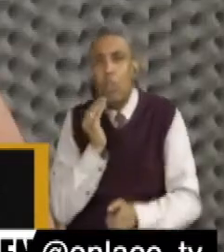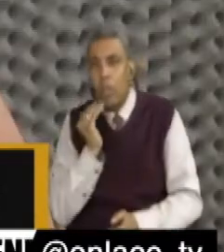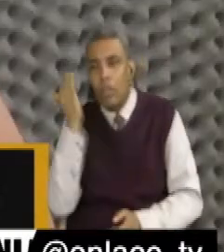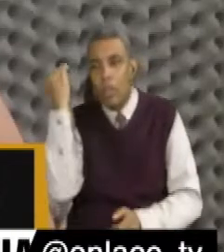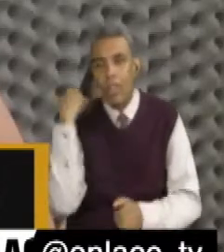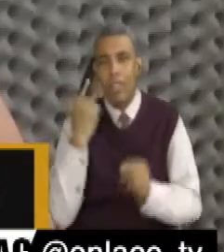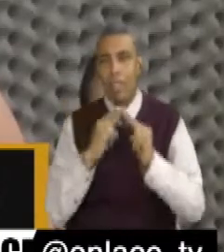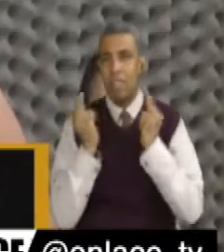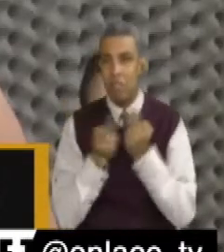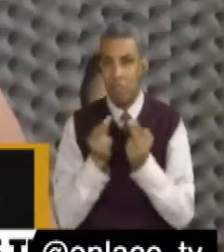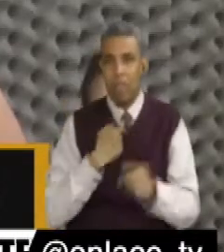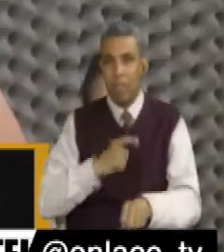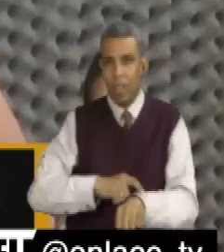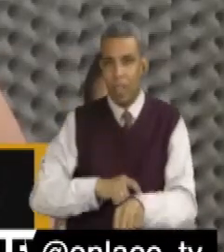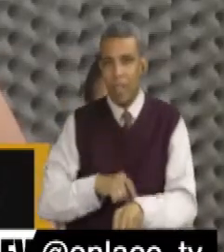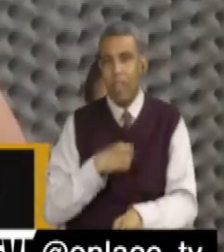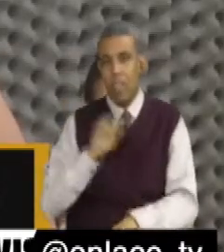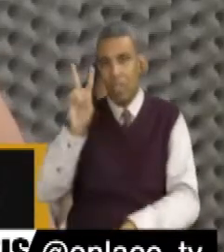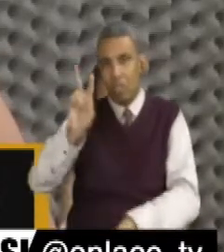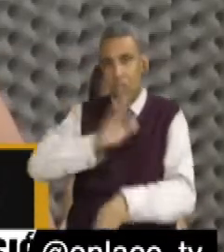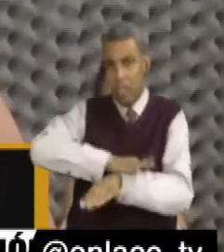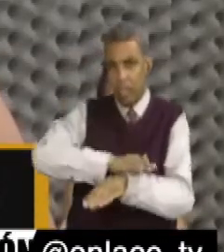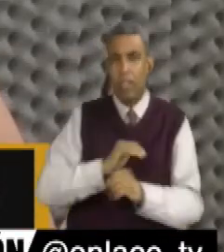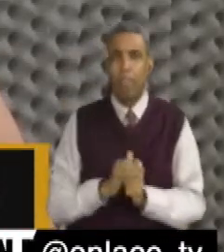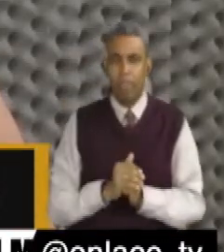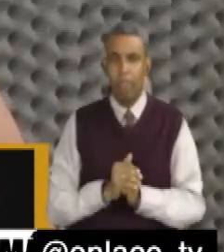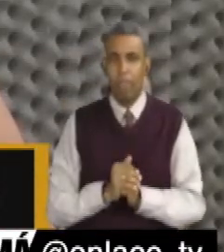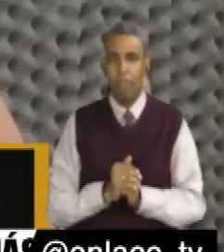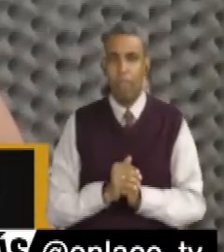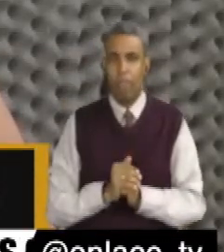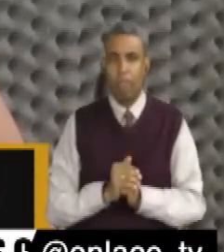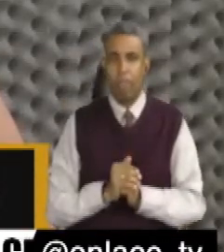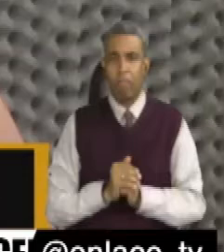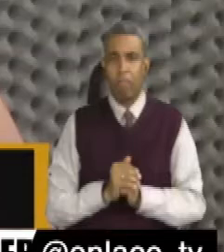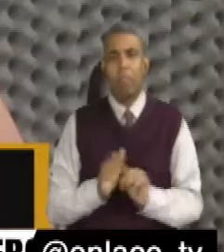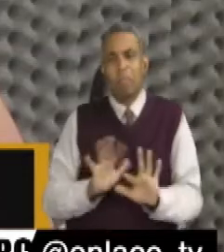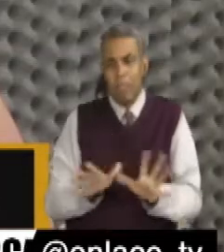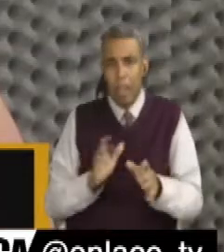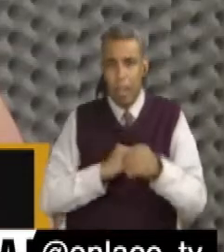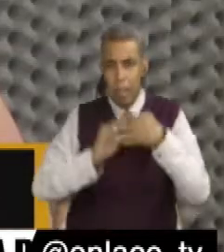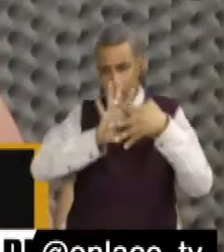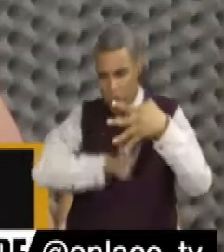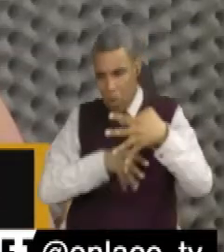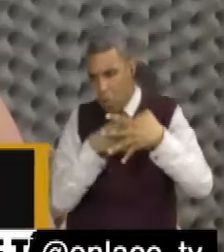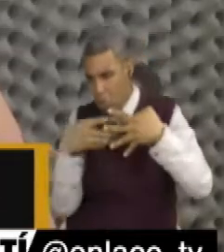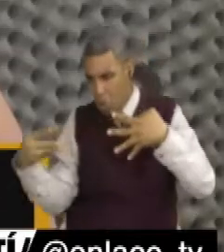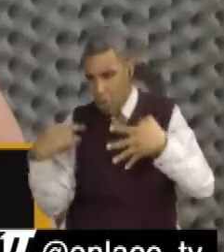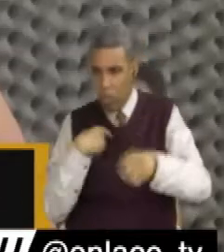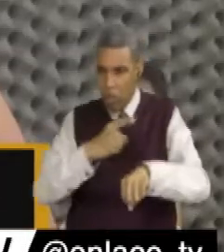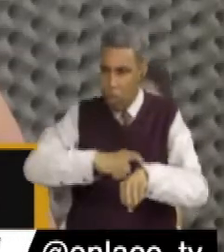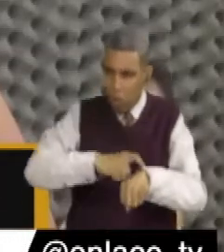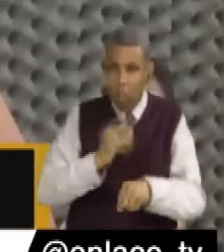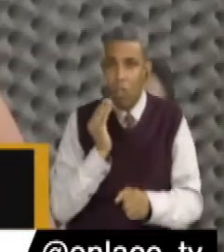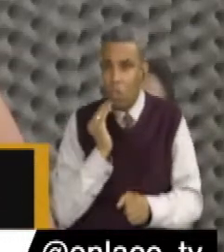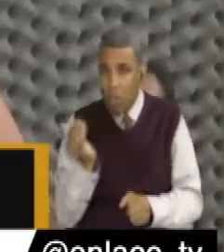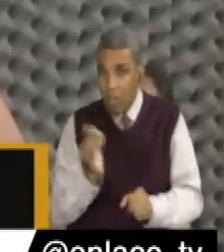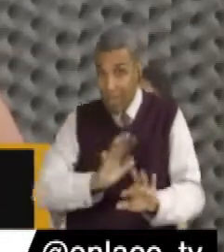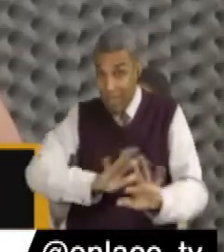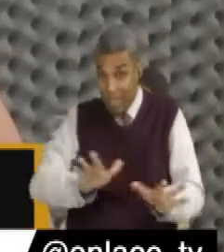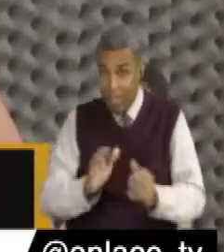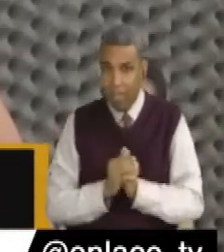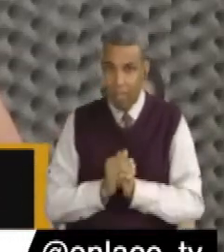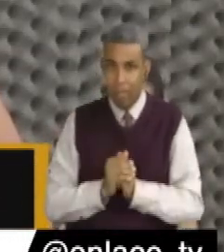registraduría emitió un calendario electoral, que era realmente lo que a nosotros nos afanaba, porque pues aunque son